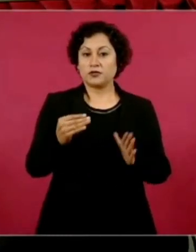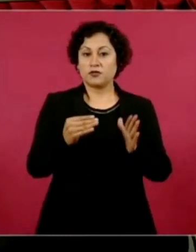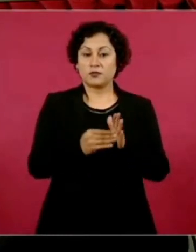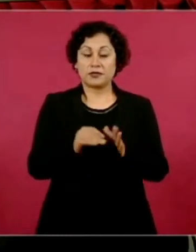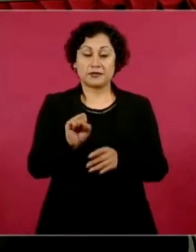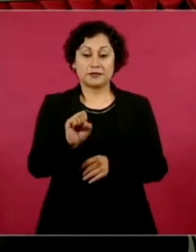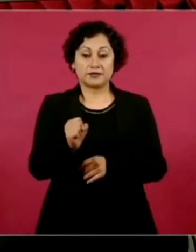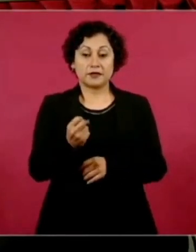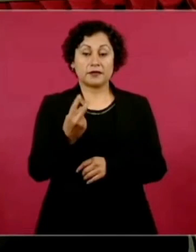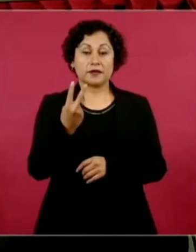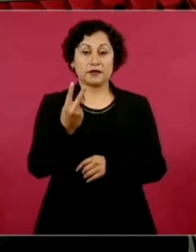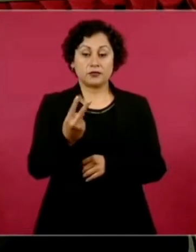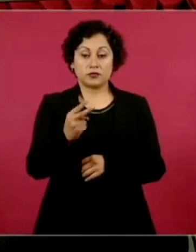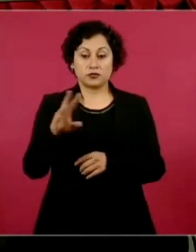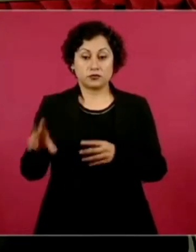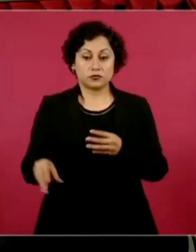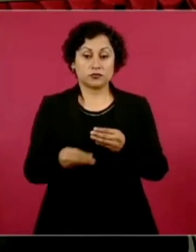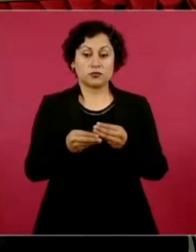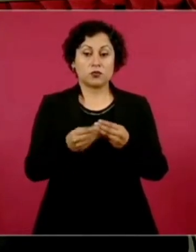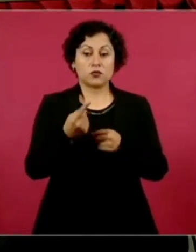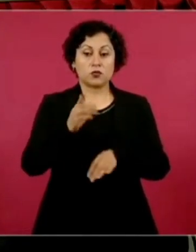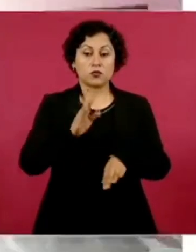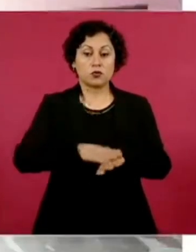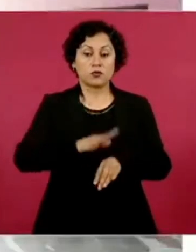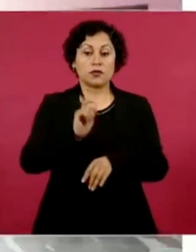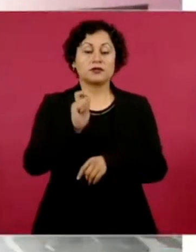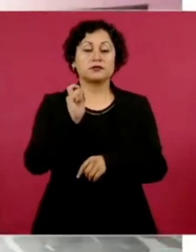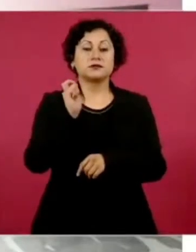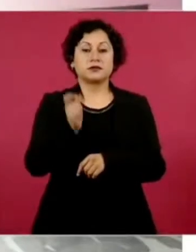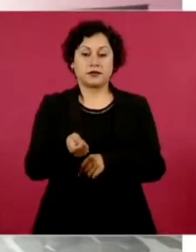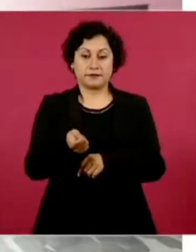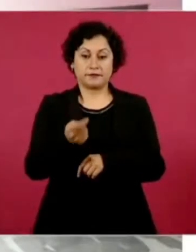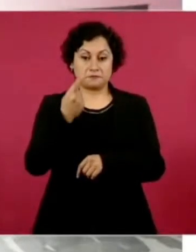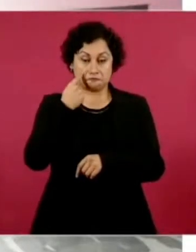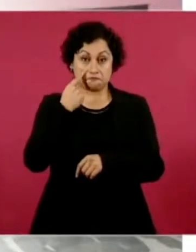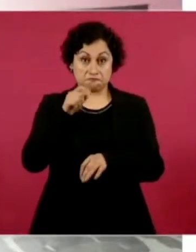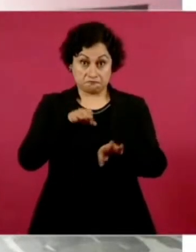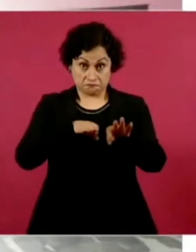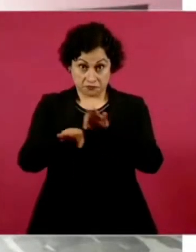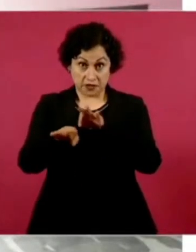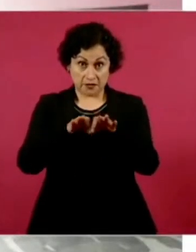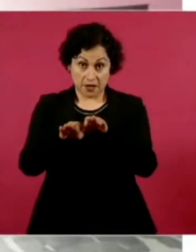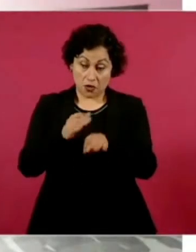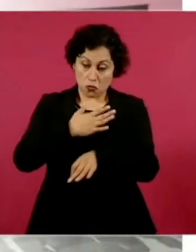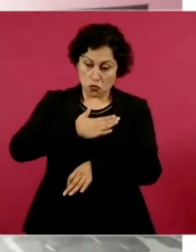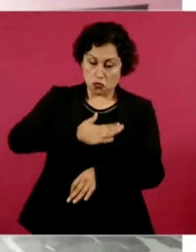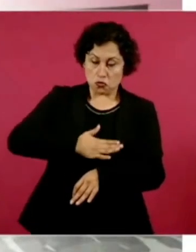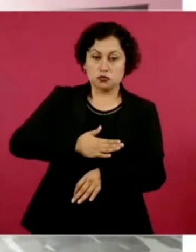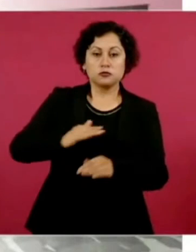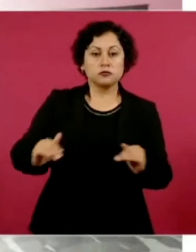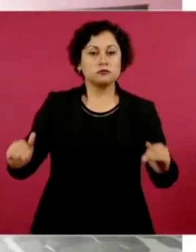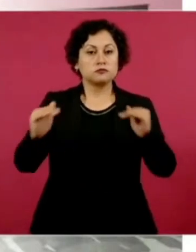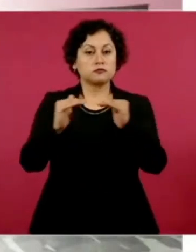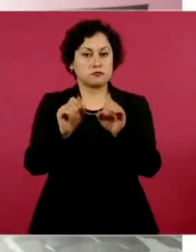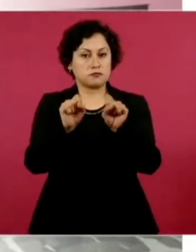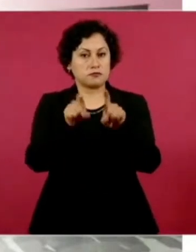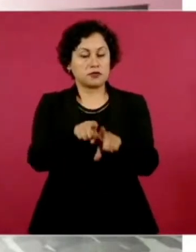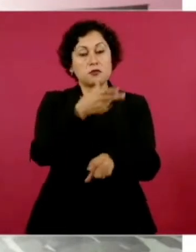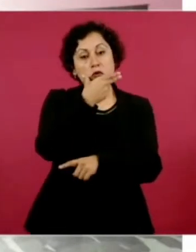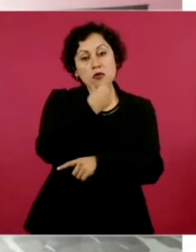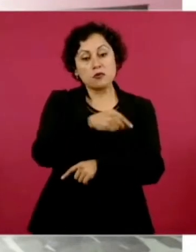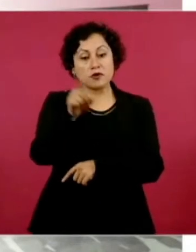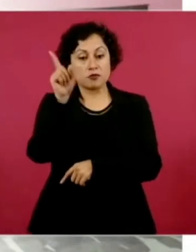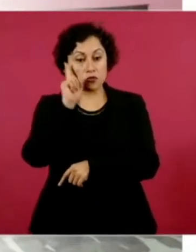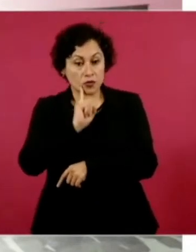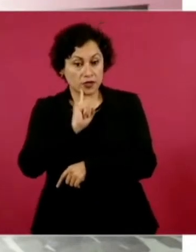con un elemento adicional. Además de la justicia laboral, hay un tema de género muy importante. 70% de las personas